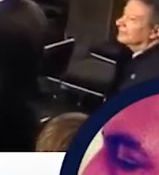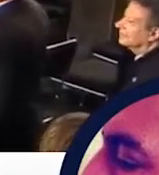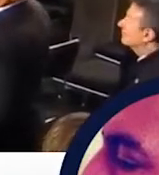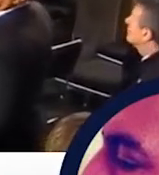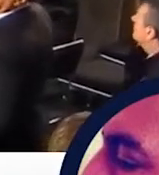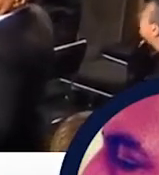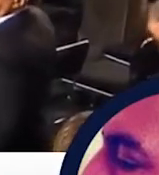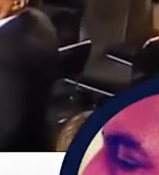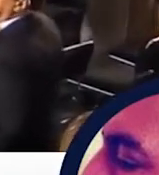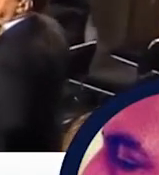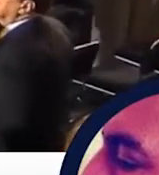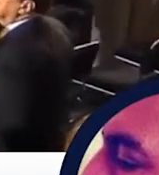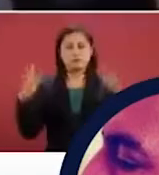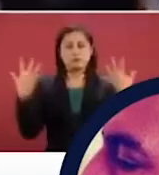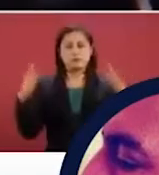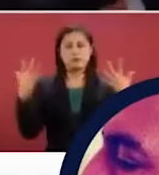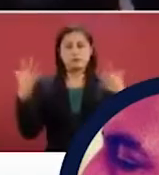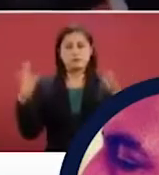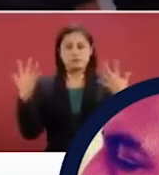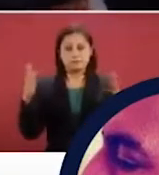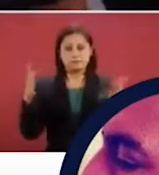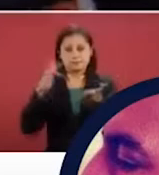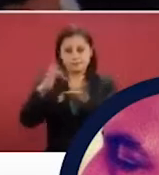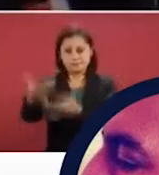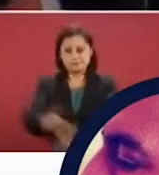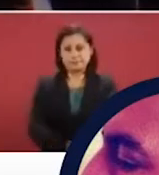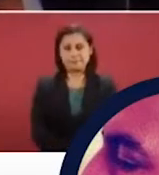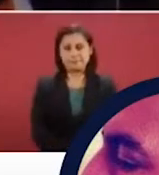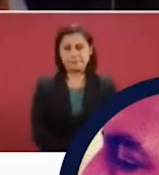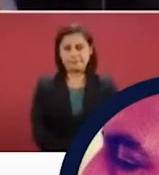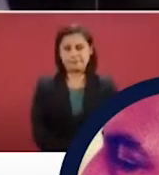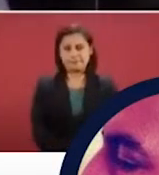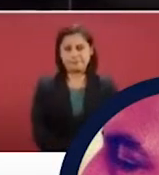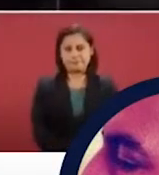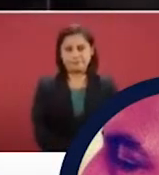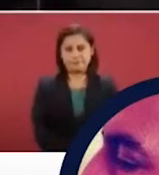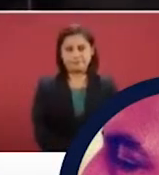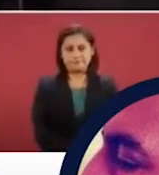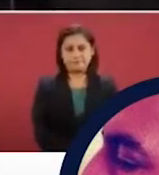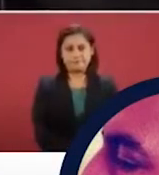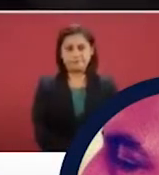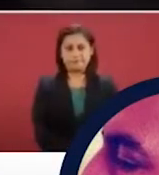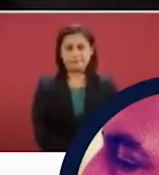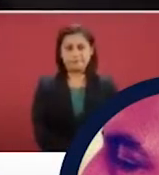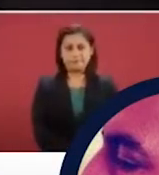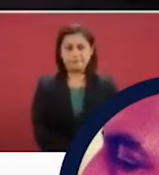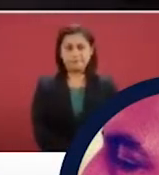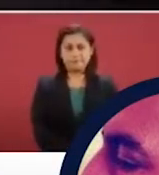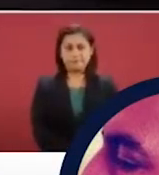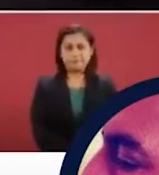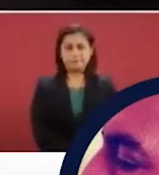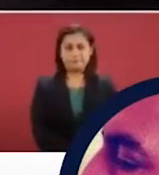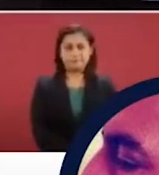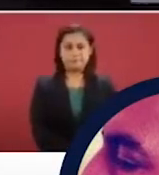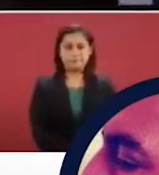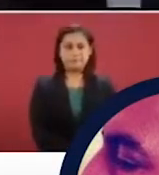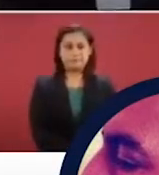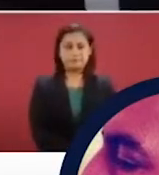compromiso también del gobierno federal de que si hubiera alguna traba o algún inconveniente de normatividad y legal, se va a